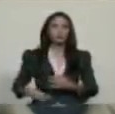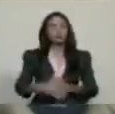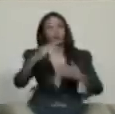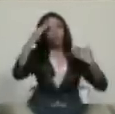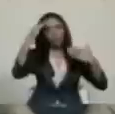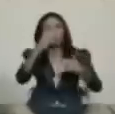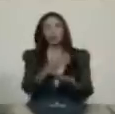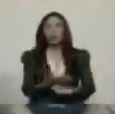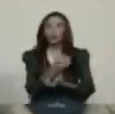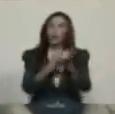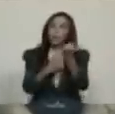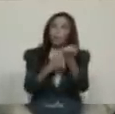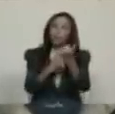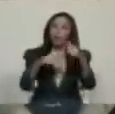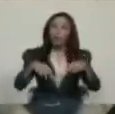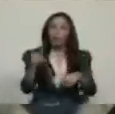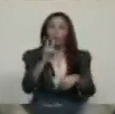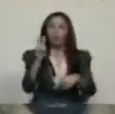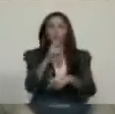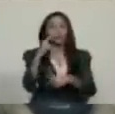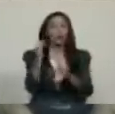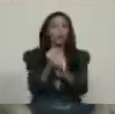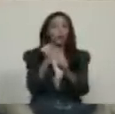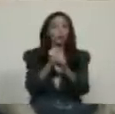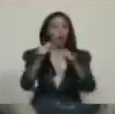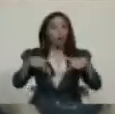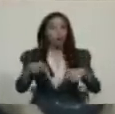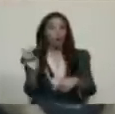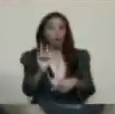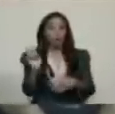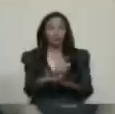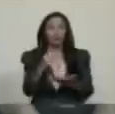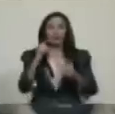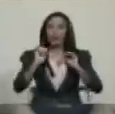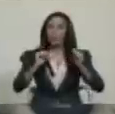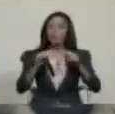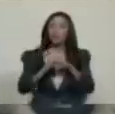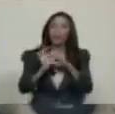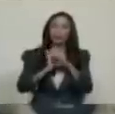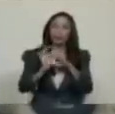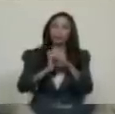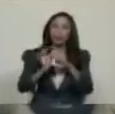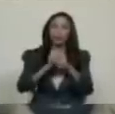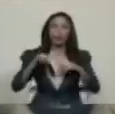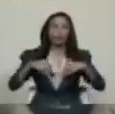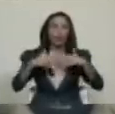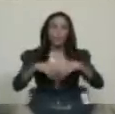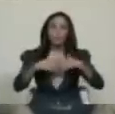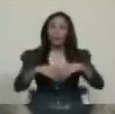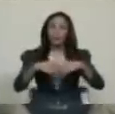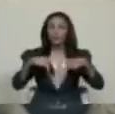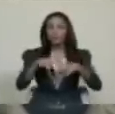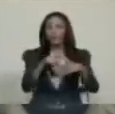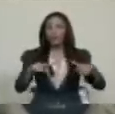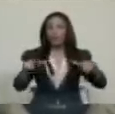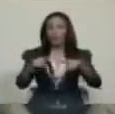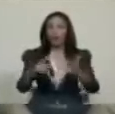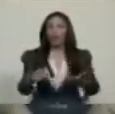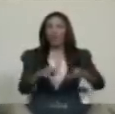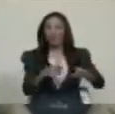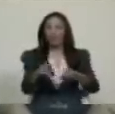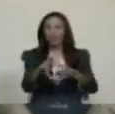mano de obra venezolana. Ya tenemos en marcha la planta de concentración coltán aquí en Ciudad Piar.